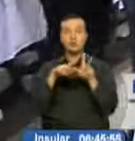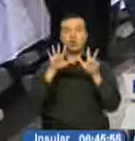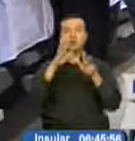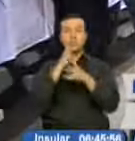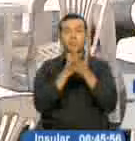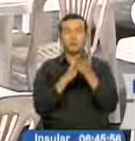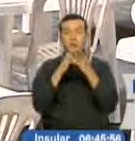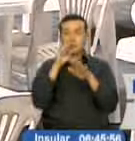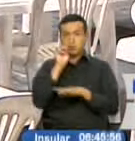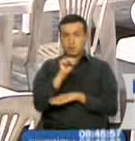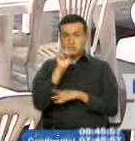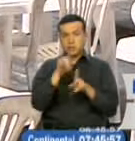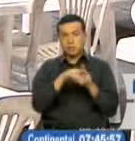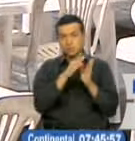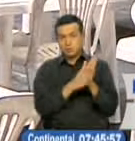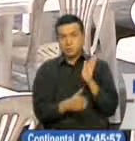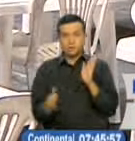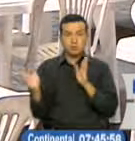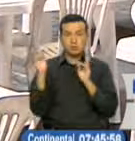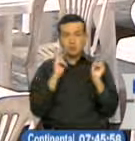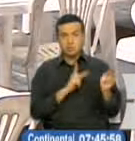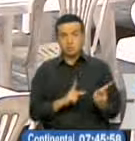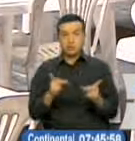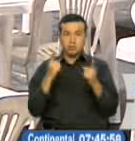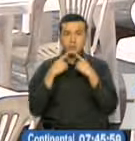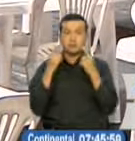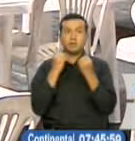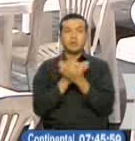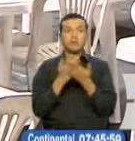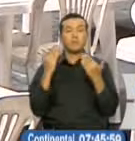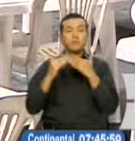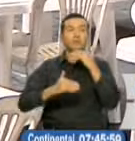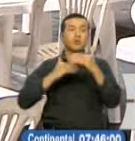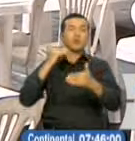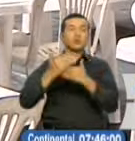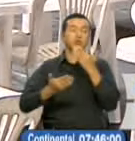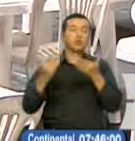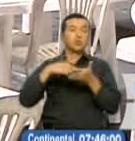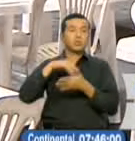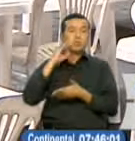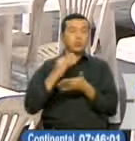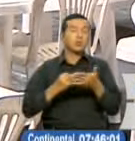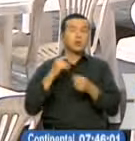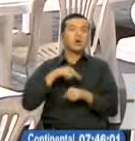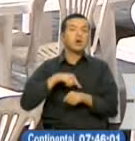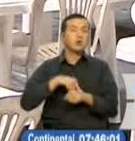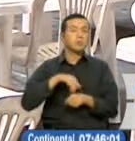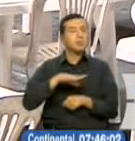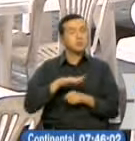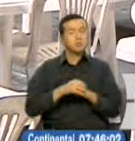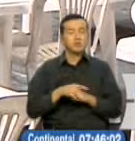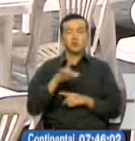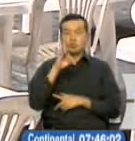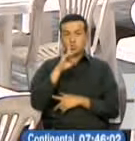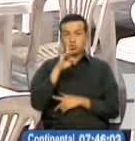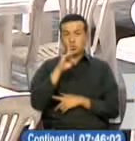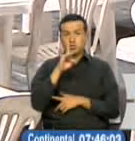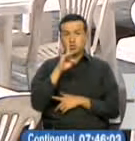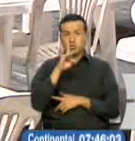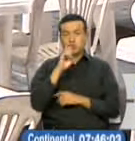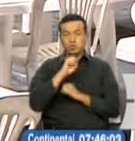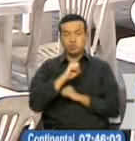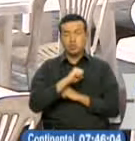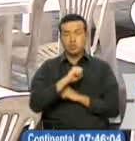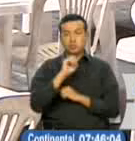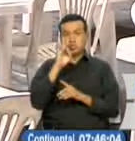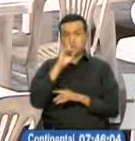este martes. De acuerdo a lo planificado, se tiene previsto que este proceso de reconteo culmine aproximadamente a las 20 horas de este día martes, tras